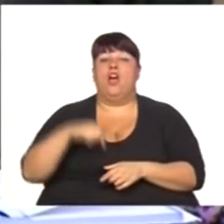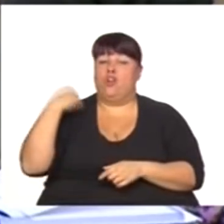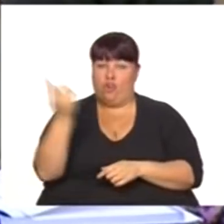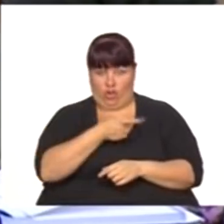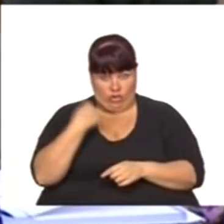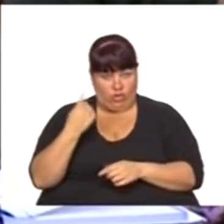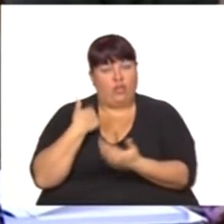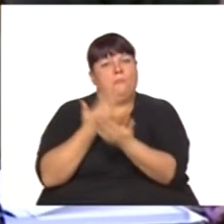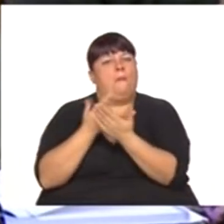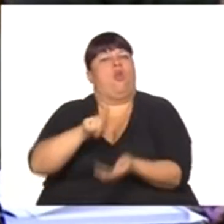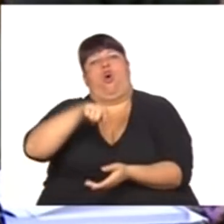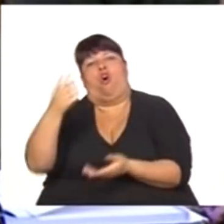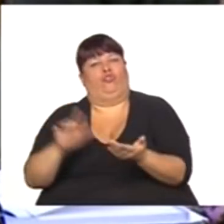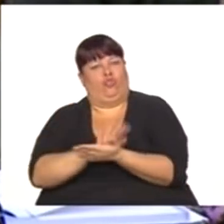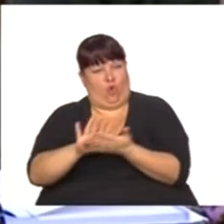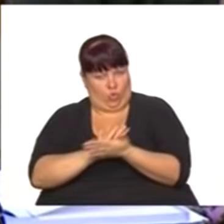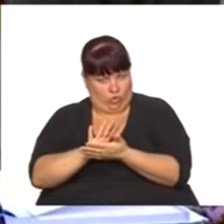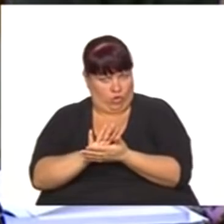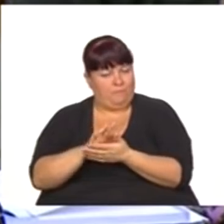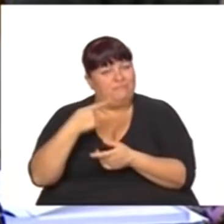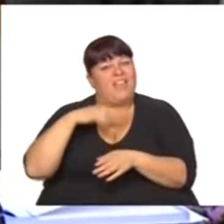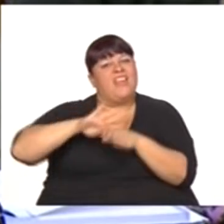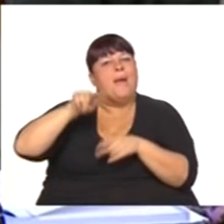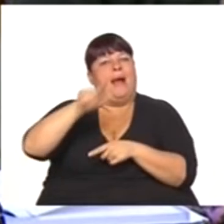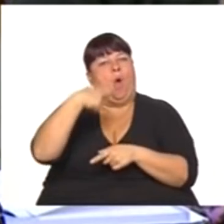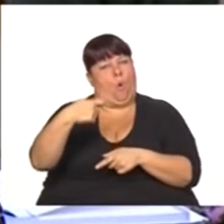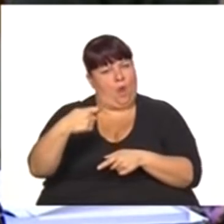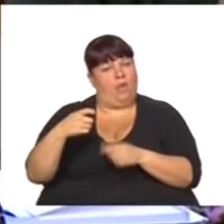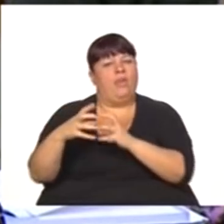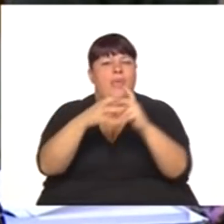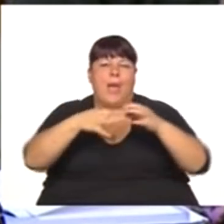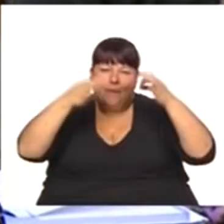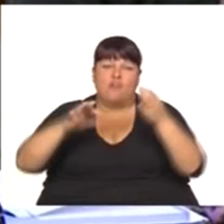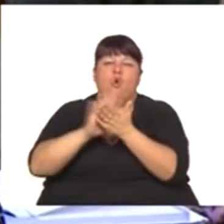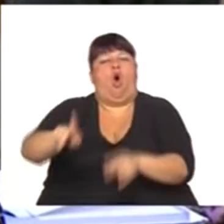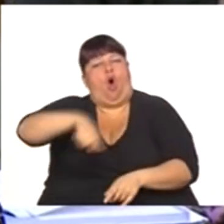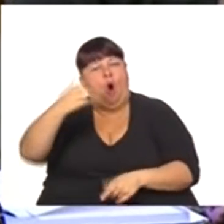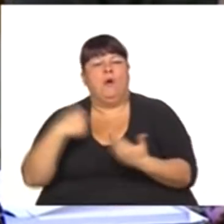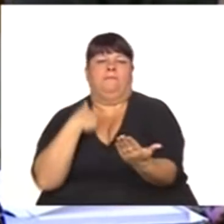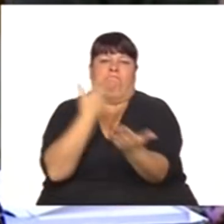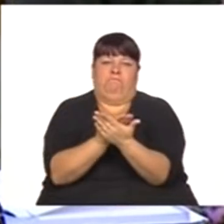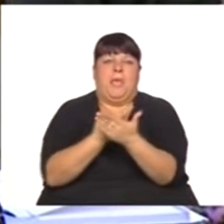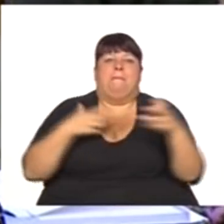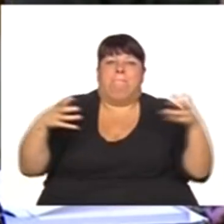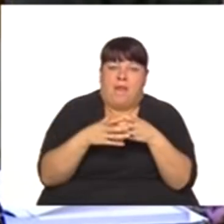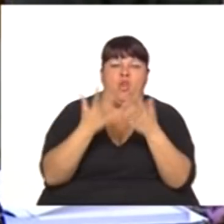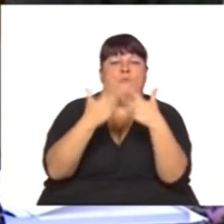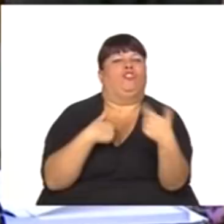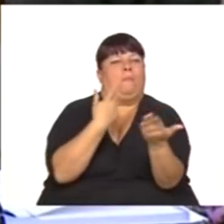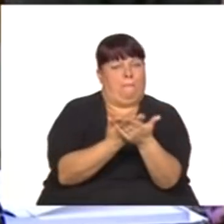Nosotros proponemos otra solución, eso es lo que le debemos a los jubilados, buen debate y otra solución, por eso presentamos un dictamen en minoría con